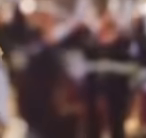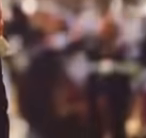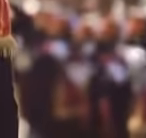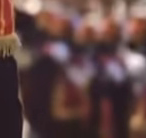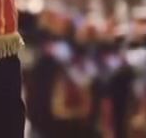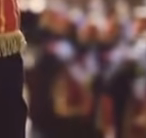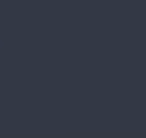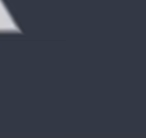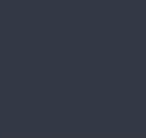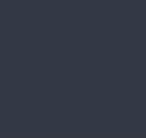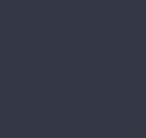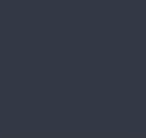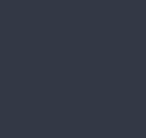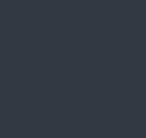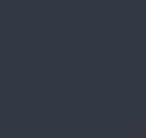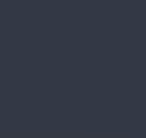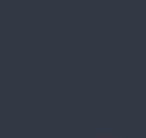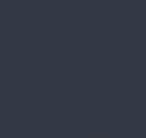patria.